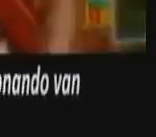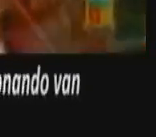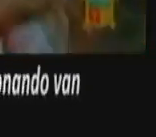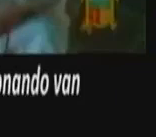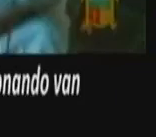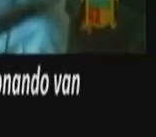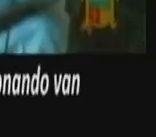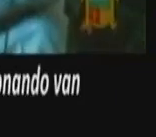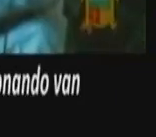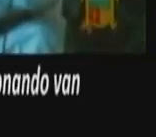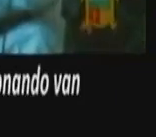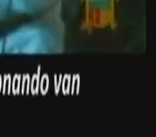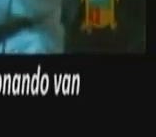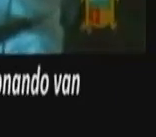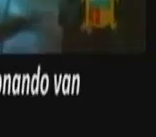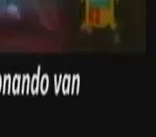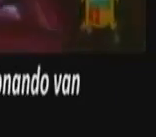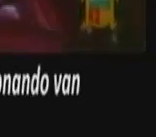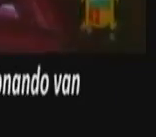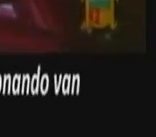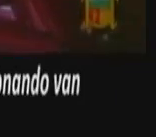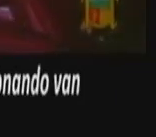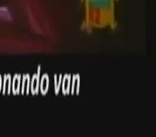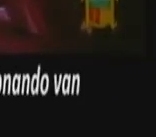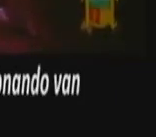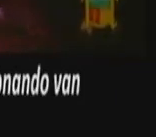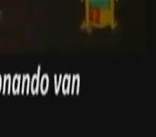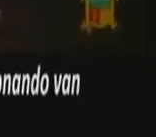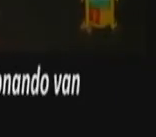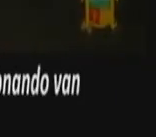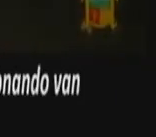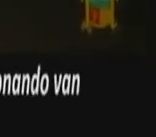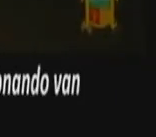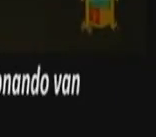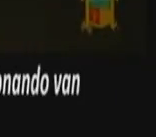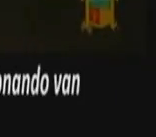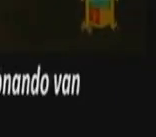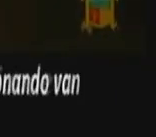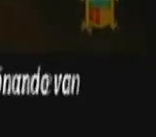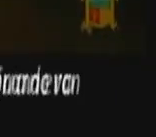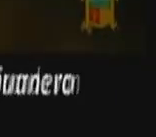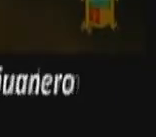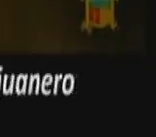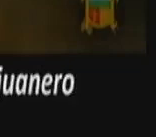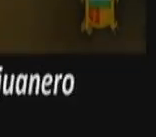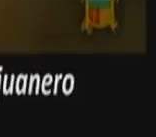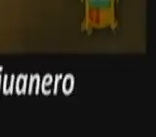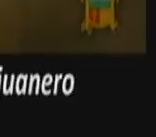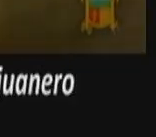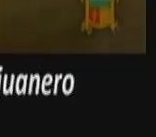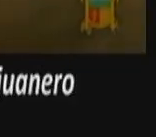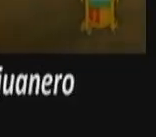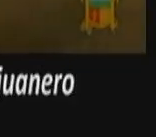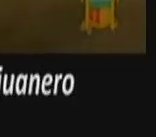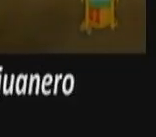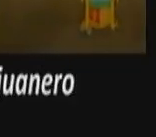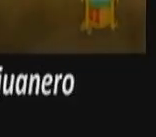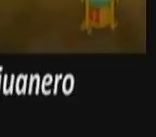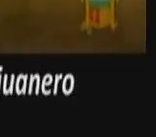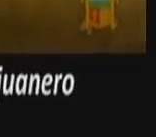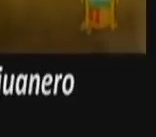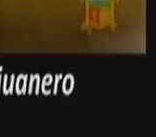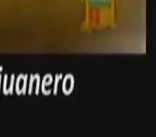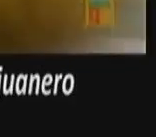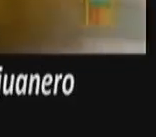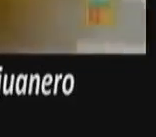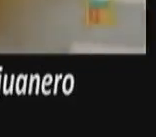cobren y van las tambores, las flautas y libres entonando van. El alma alegre